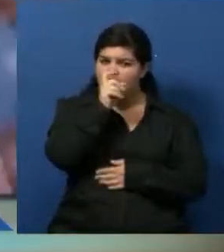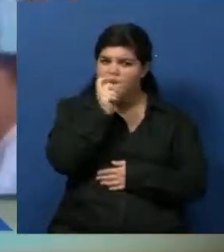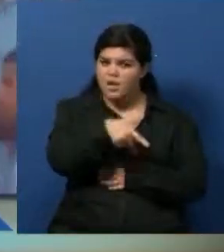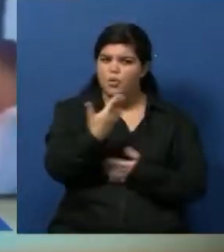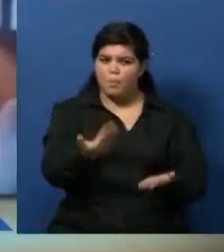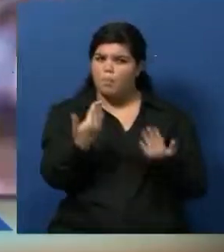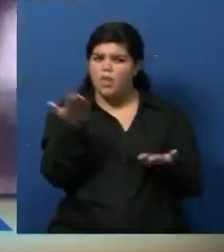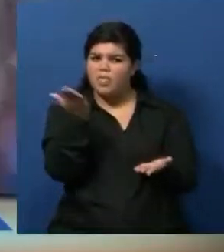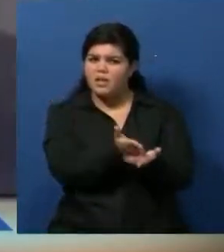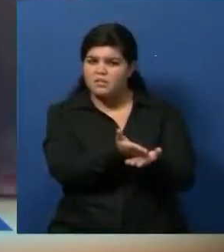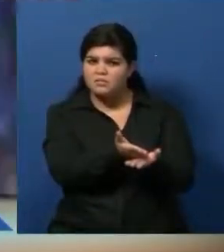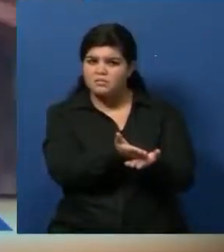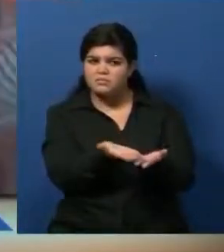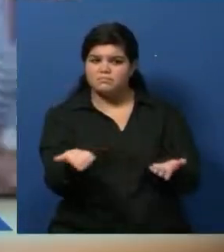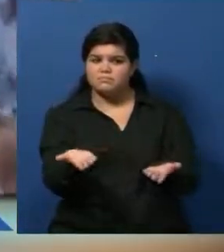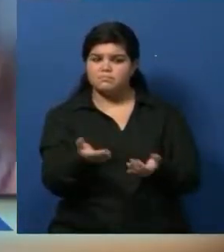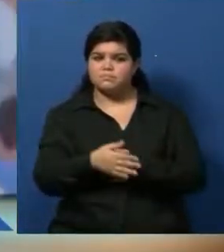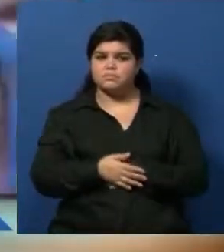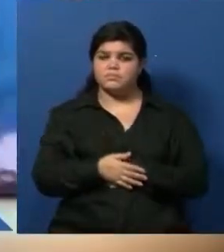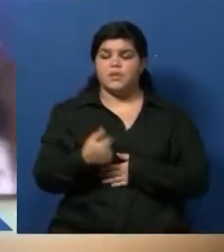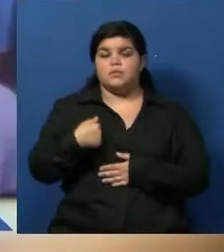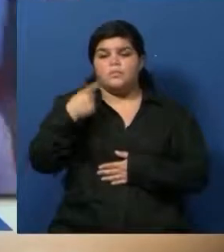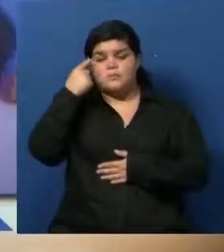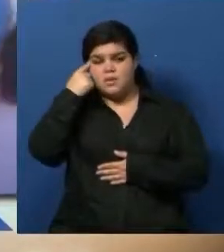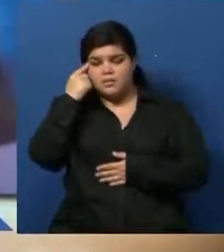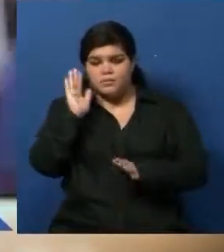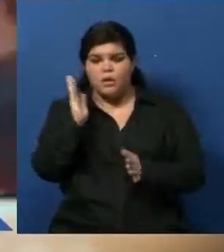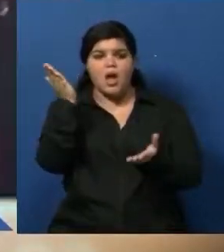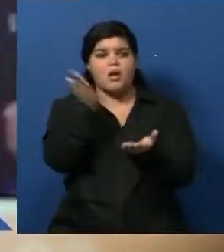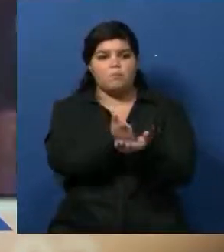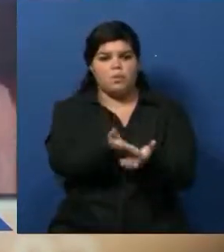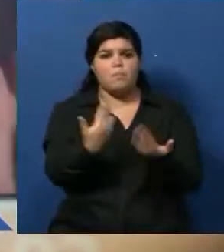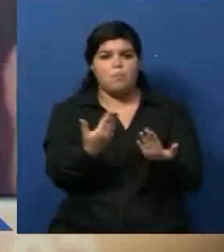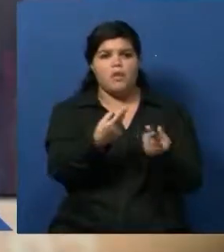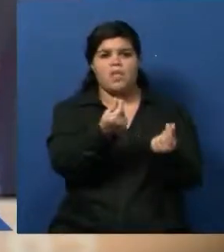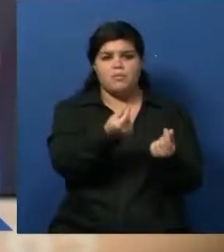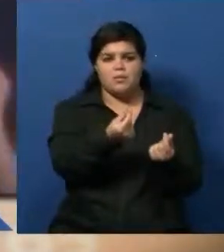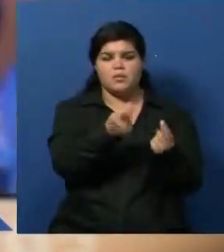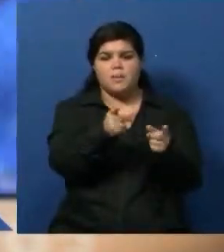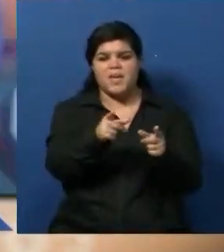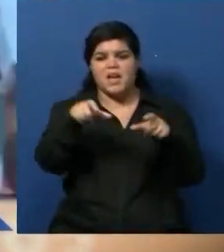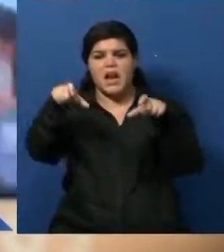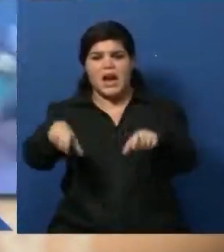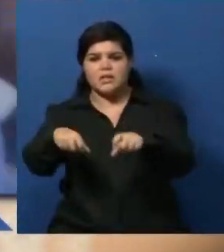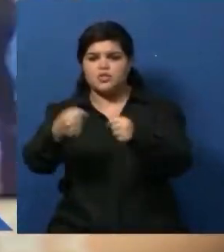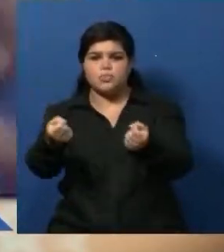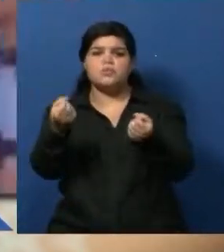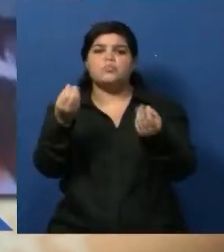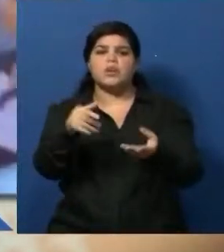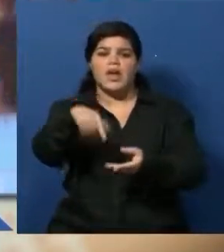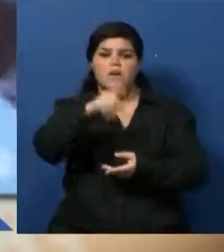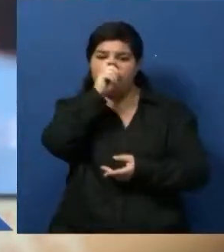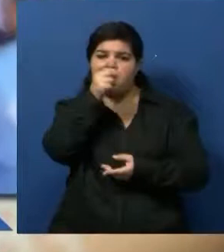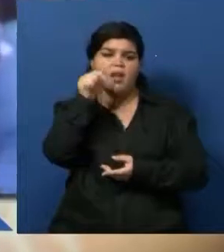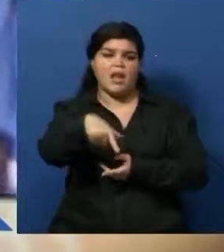Belgrano? ¿Deportivamente? Yo creo que obviamente una sanción económica y tal vez suspensión de cancha tiene que haber, porque Belgrano obviamente es solidario